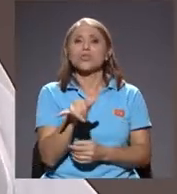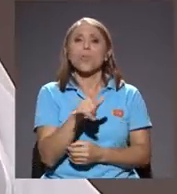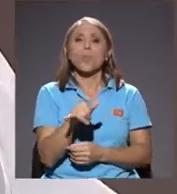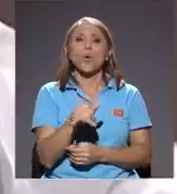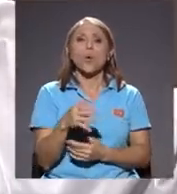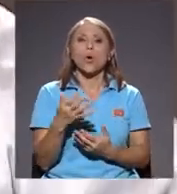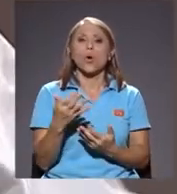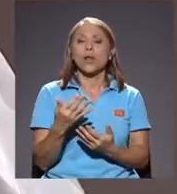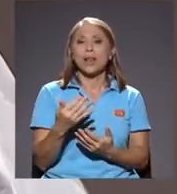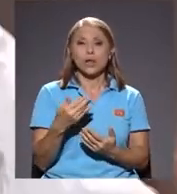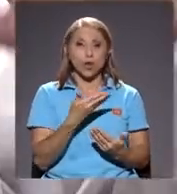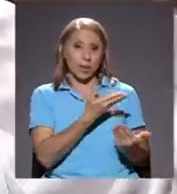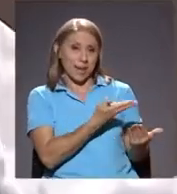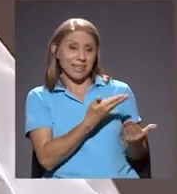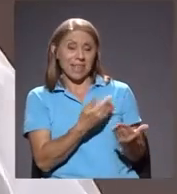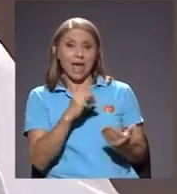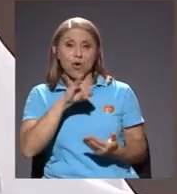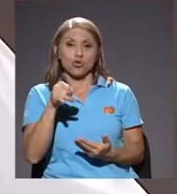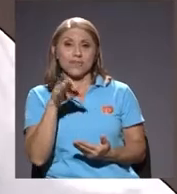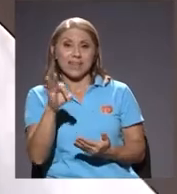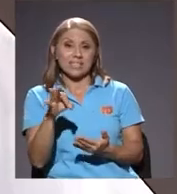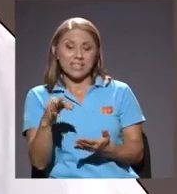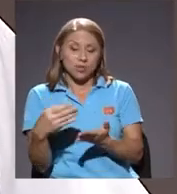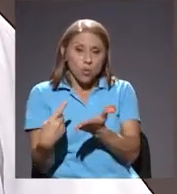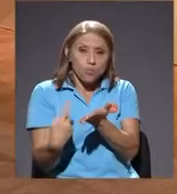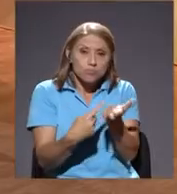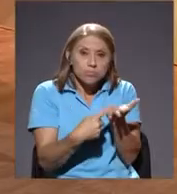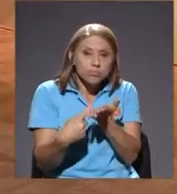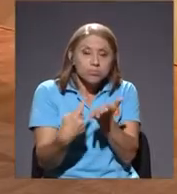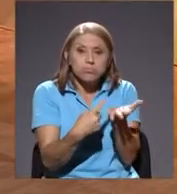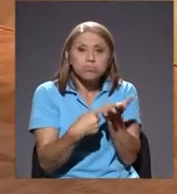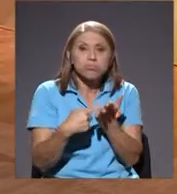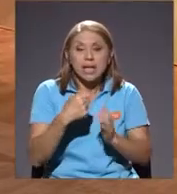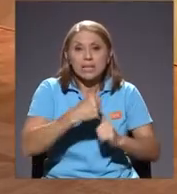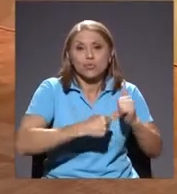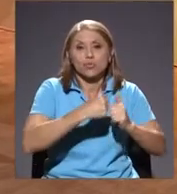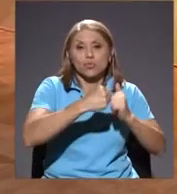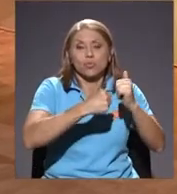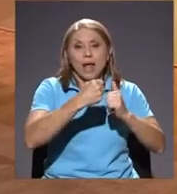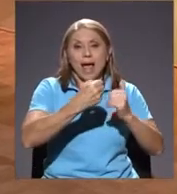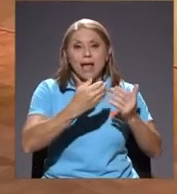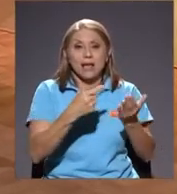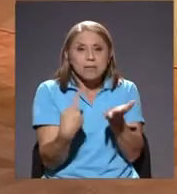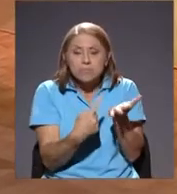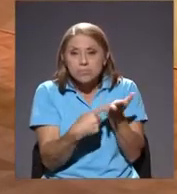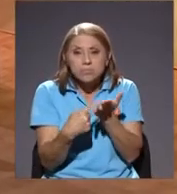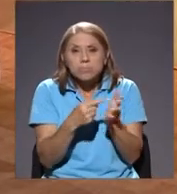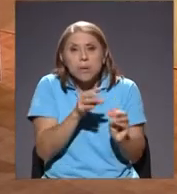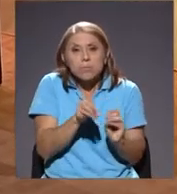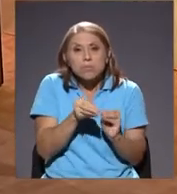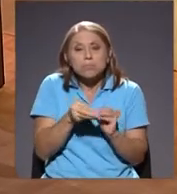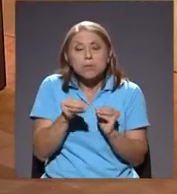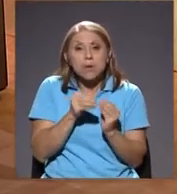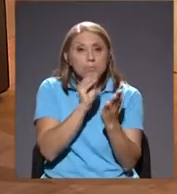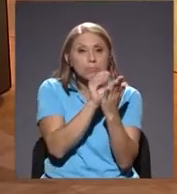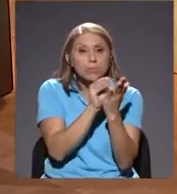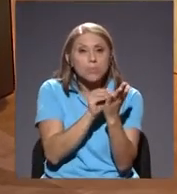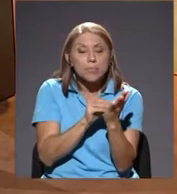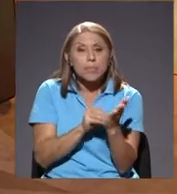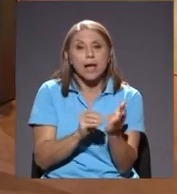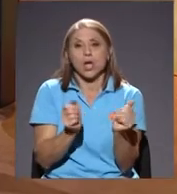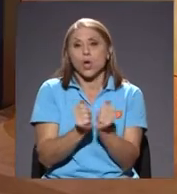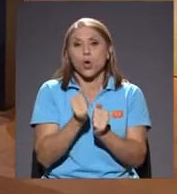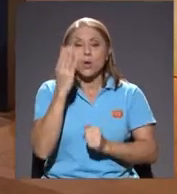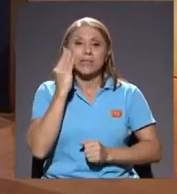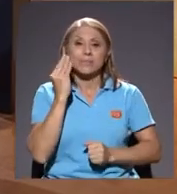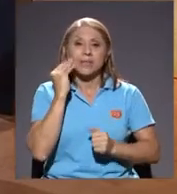vamos a recibir con toda toda esa estructura de discusión nosotros lo podemos ir llenando verdad con experiencias y